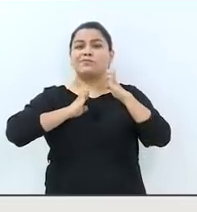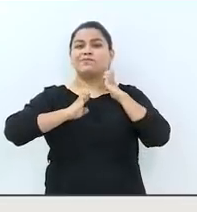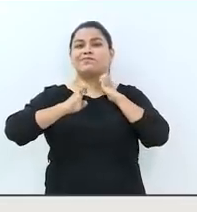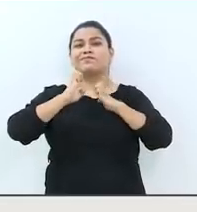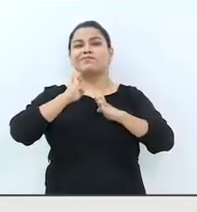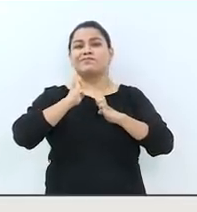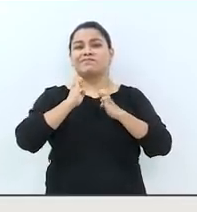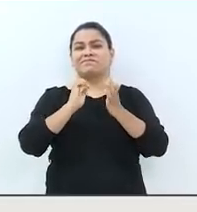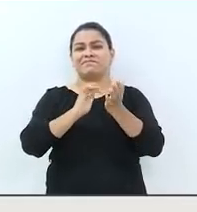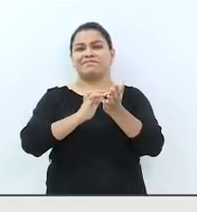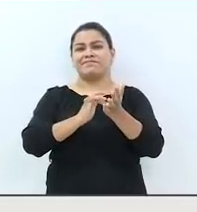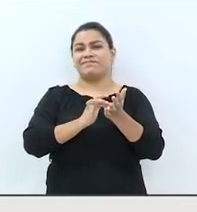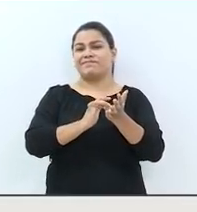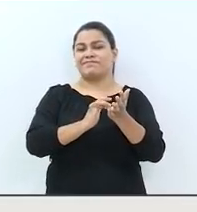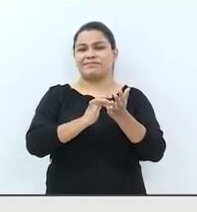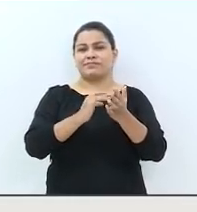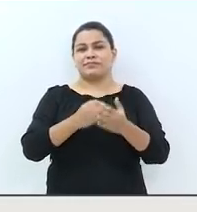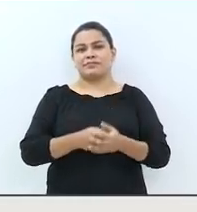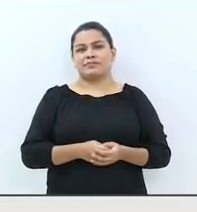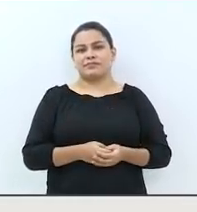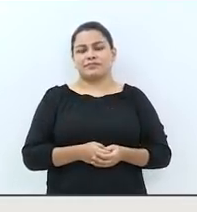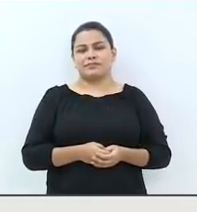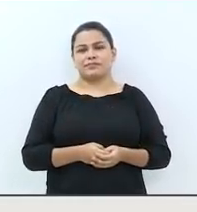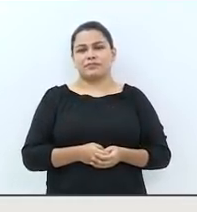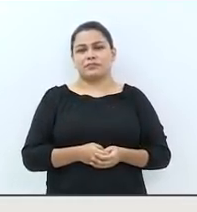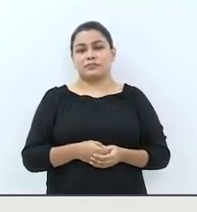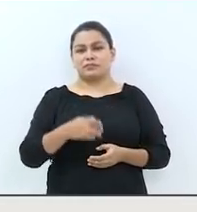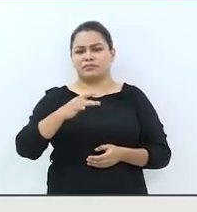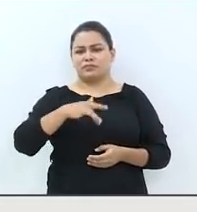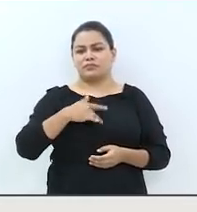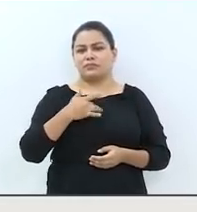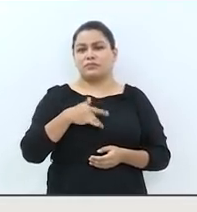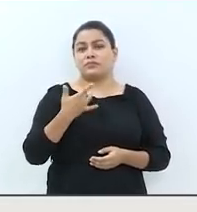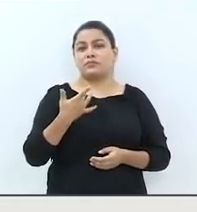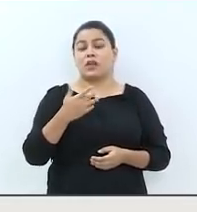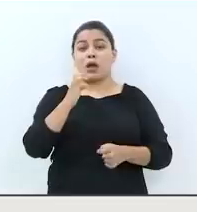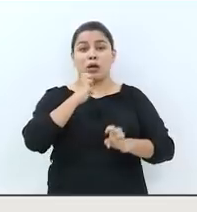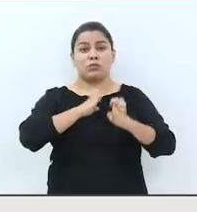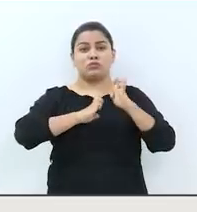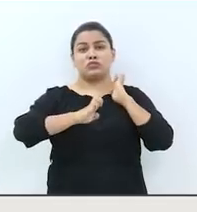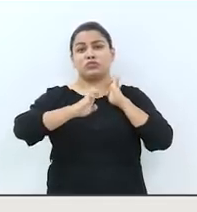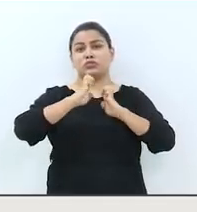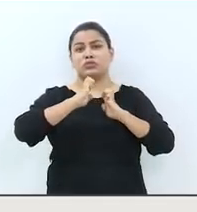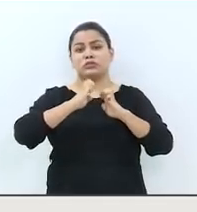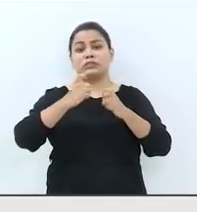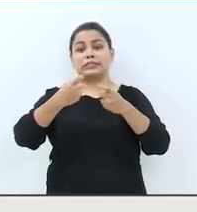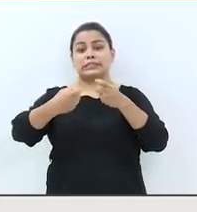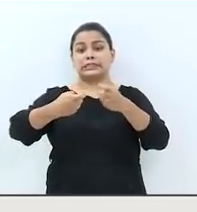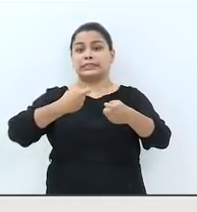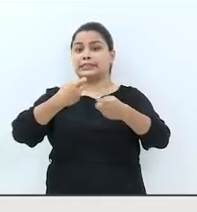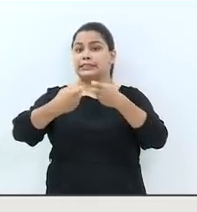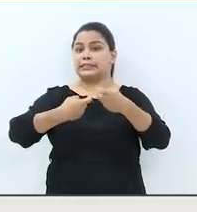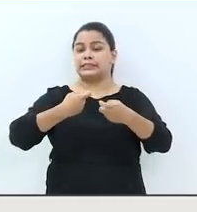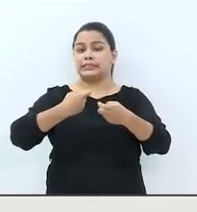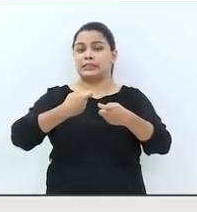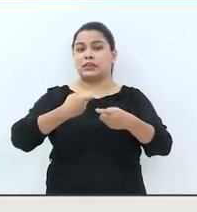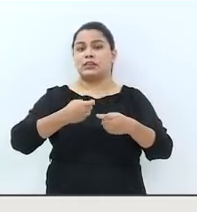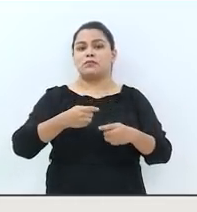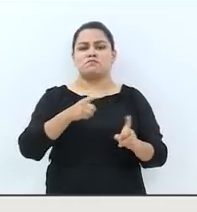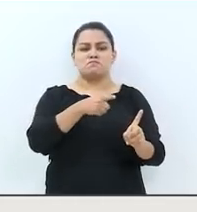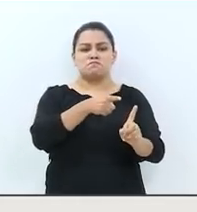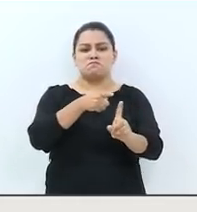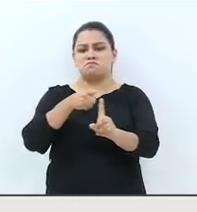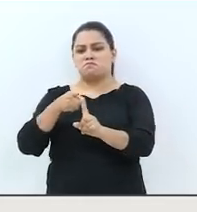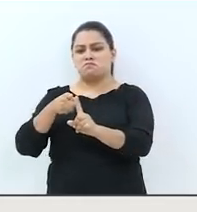emocionalmente atribuladas y atribulados. Sentimos que nuestras emociones toman el control y que ellas son quienes